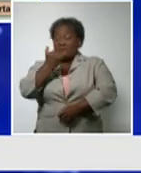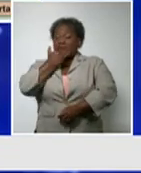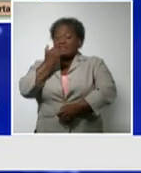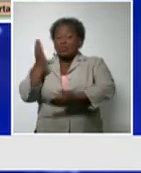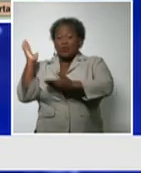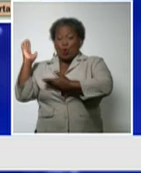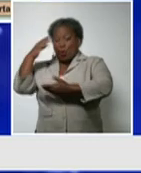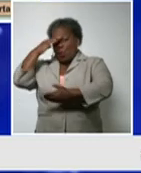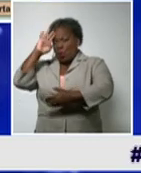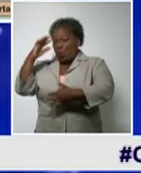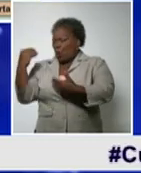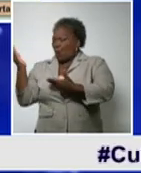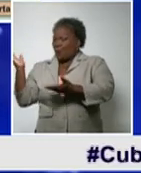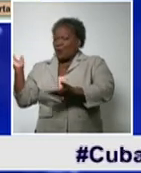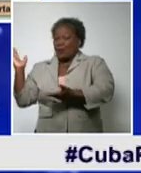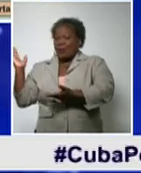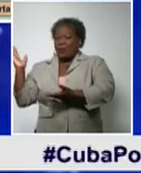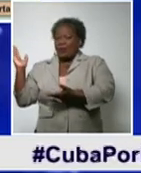Cuba,